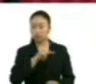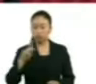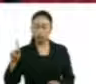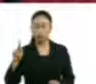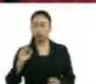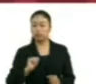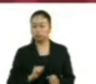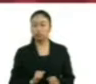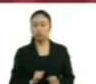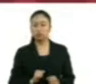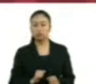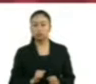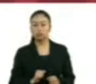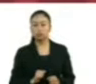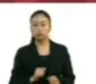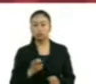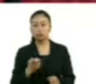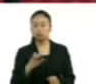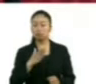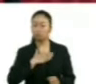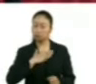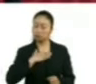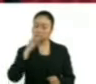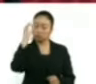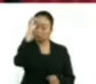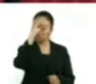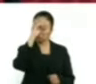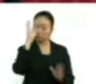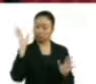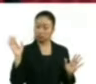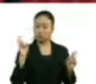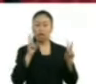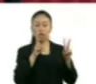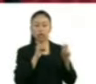electoral. Entonces, esta es mi posición respecto al tema del INE y la